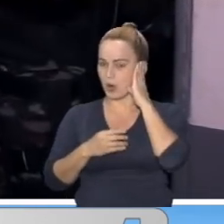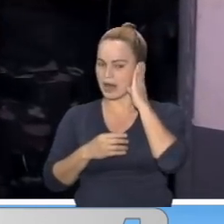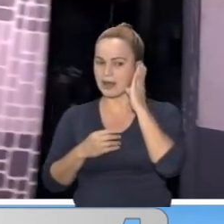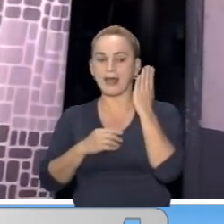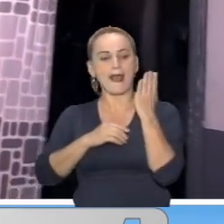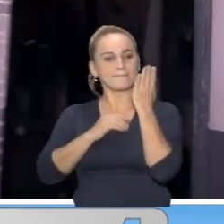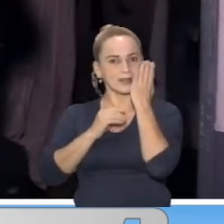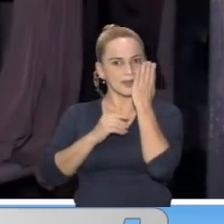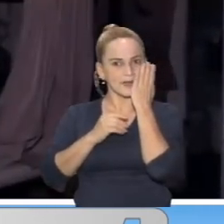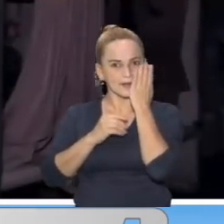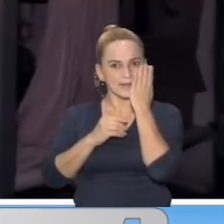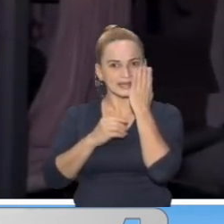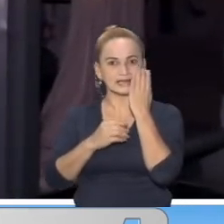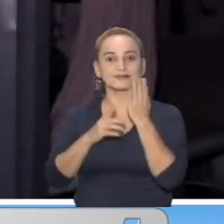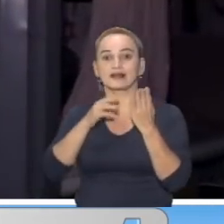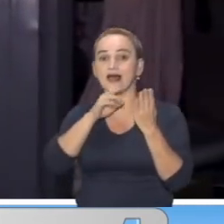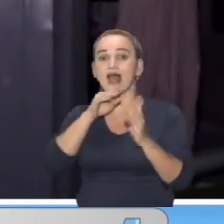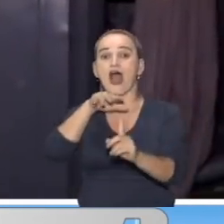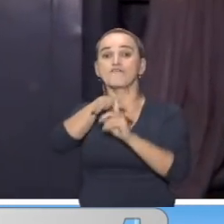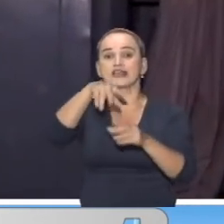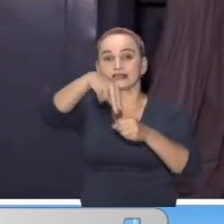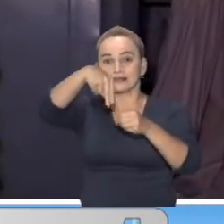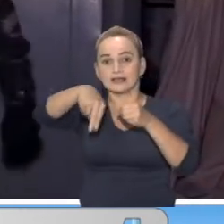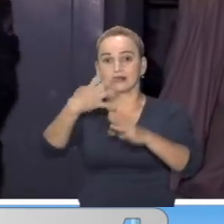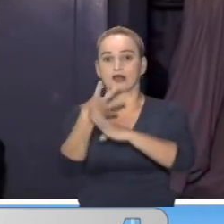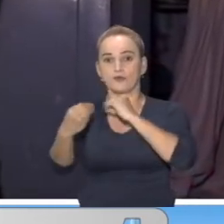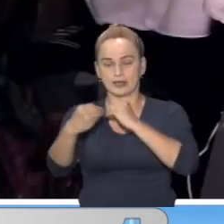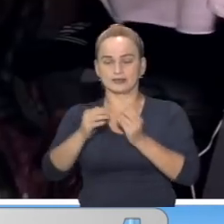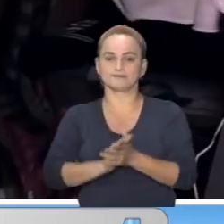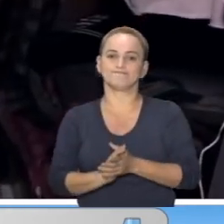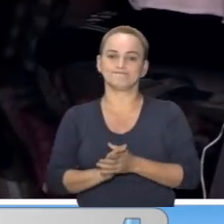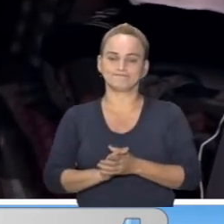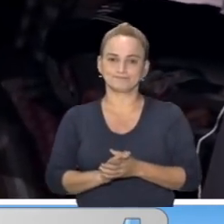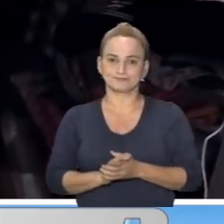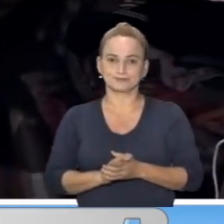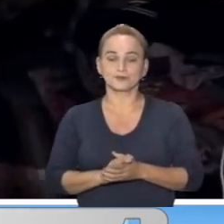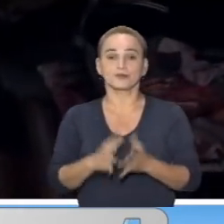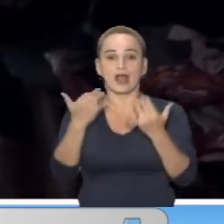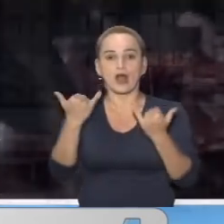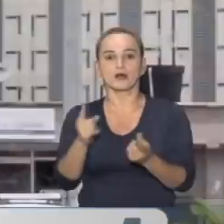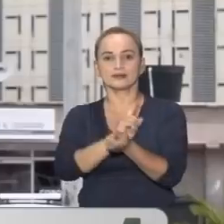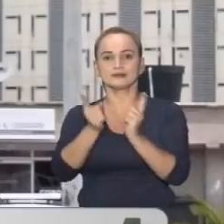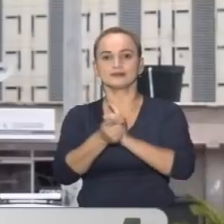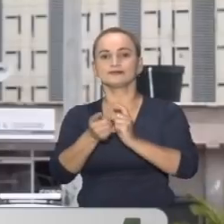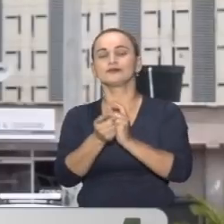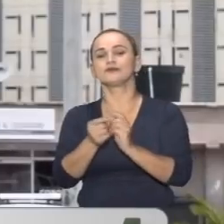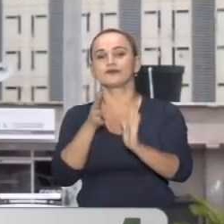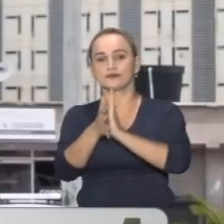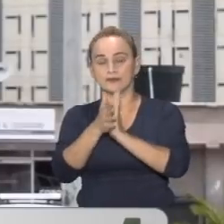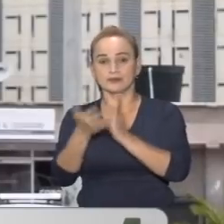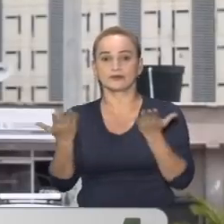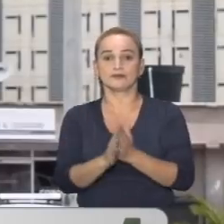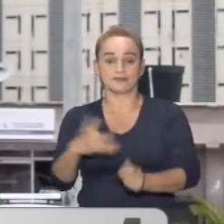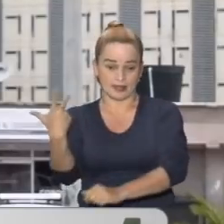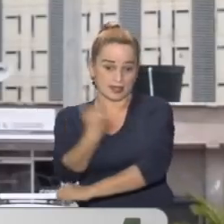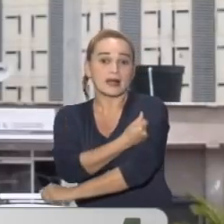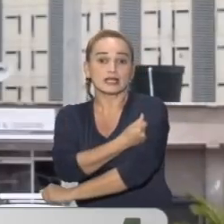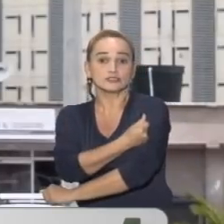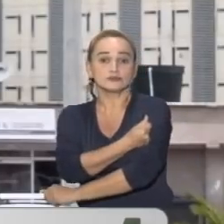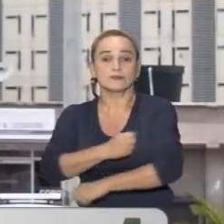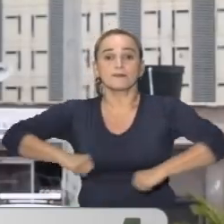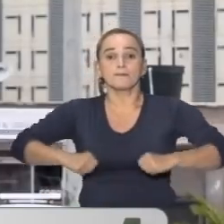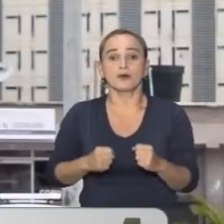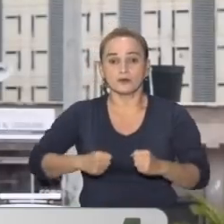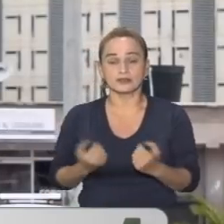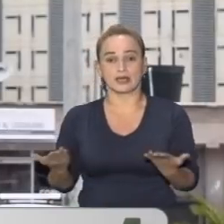cometer estas llamadas que afectan a la ciudadanía que está afuera en las calles. Y ahora cambiamos de tema, hablamos de la vacunación en